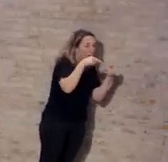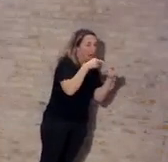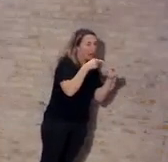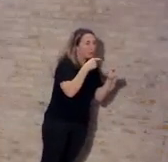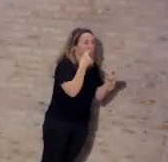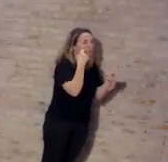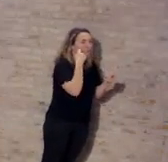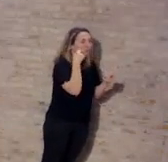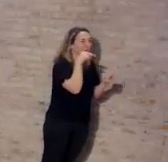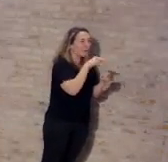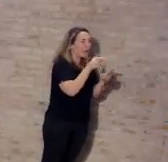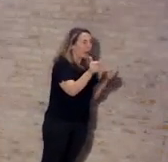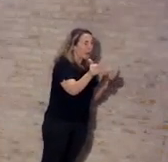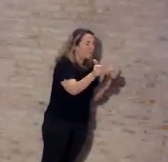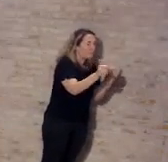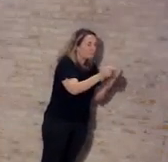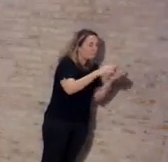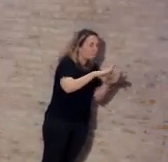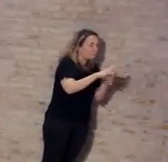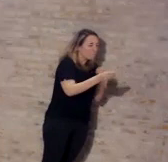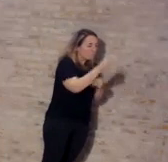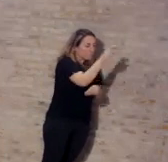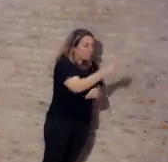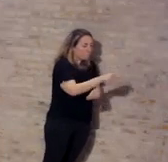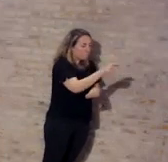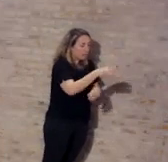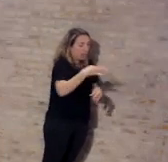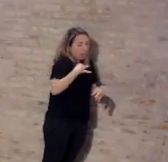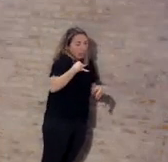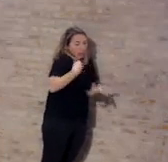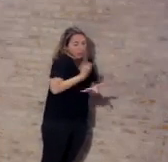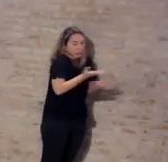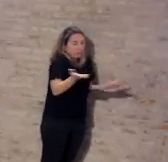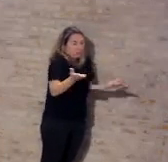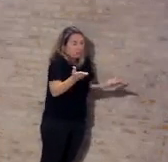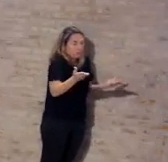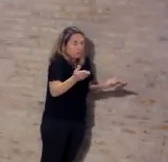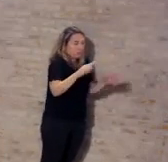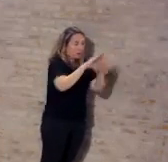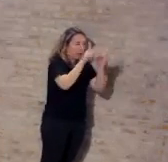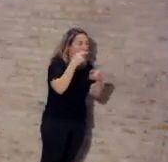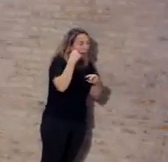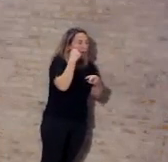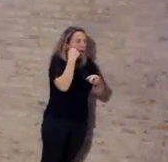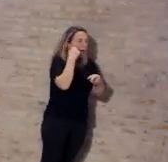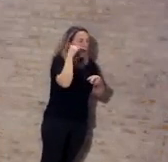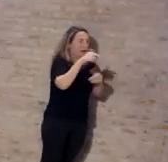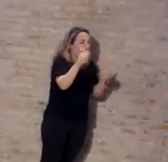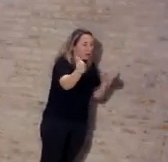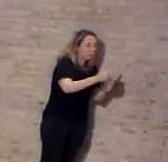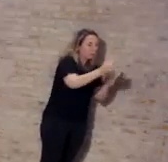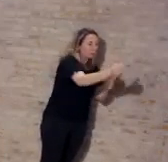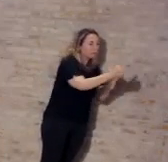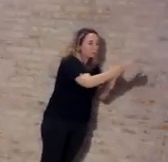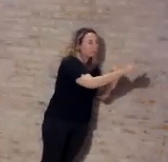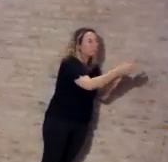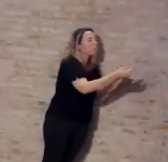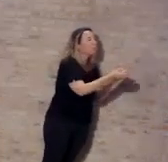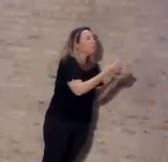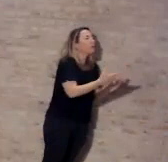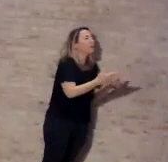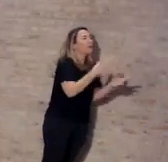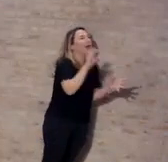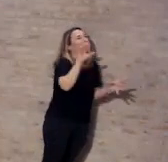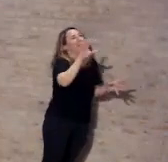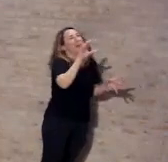municipalidad sobre todo que es el lugar más cercano a a nosotros eh Porque siempre el municipio va a ser más cercano que la provincia